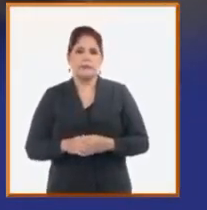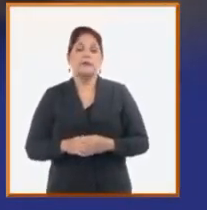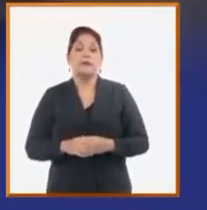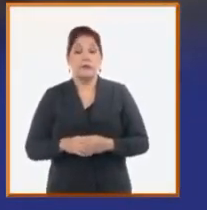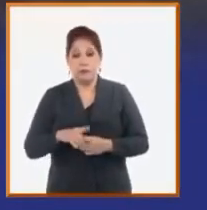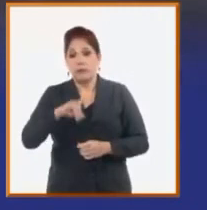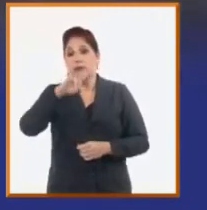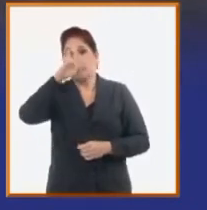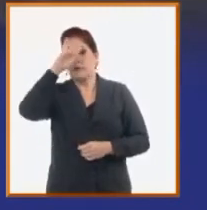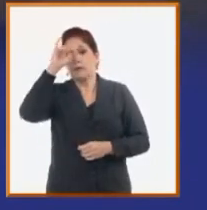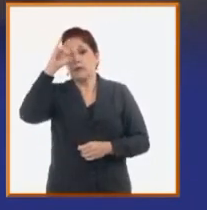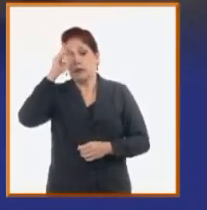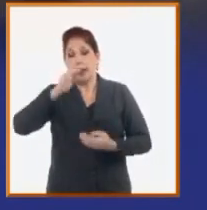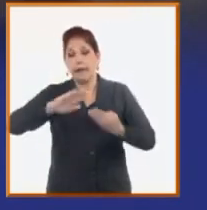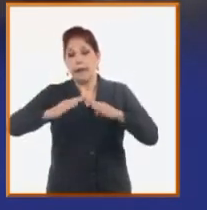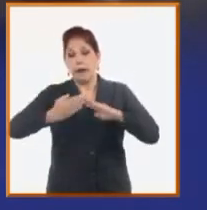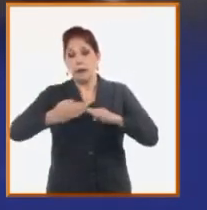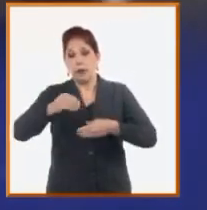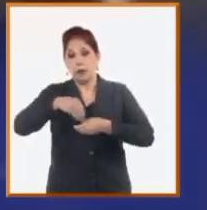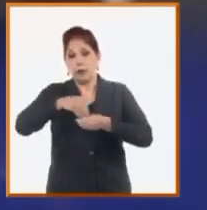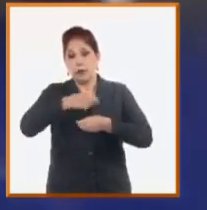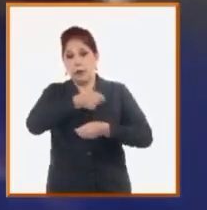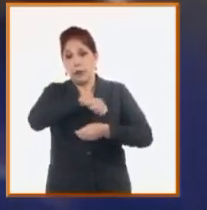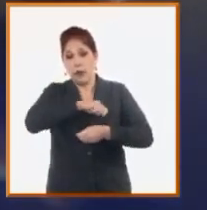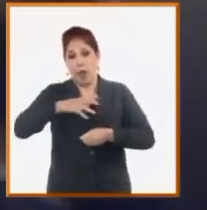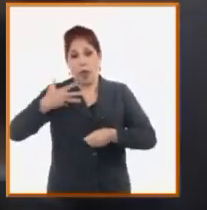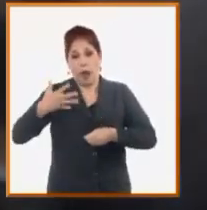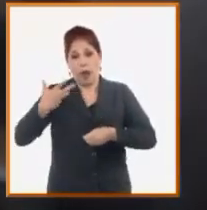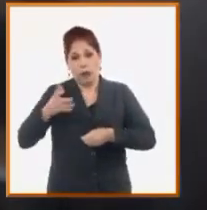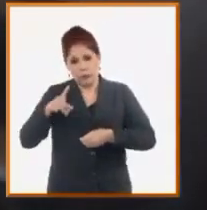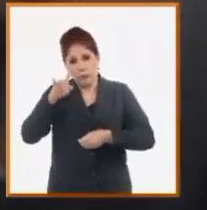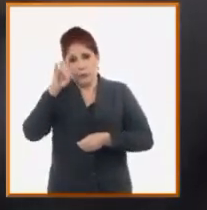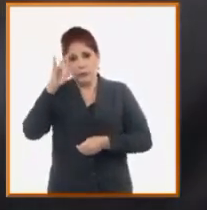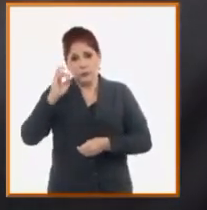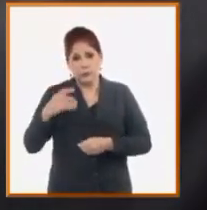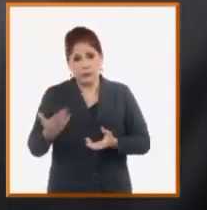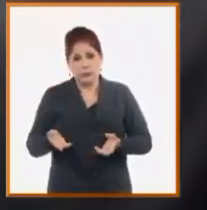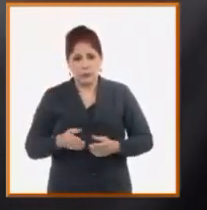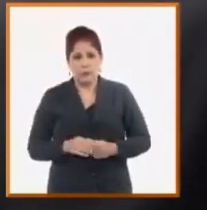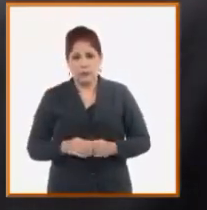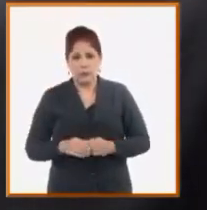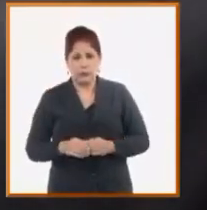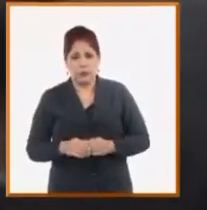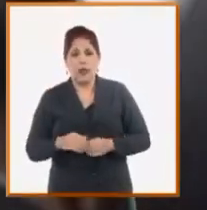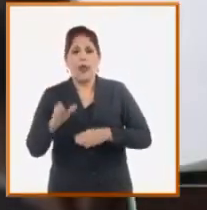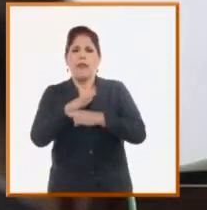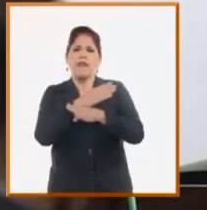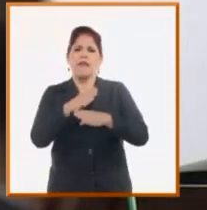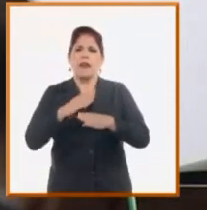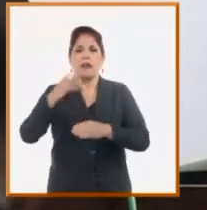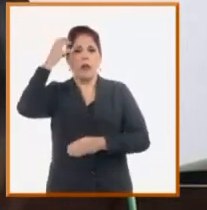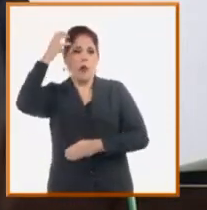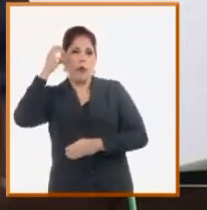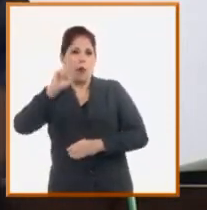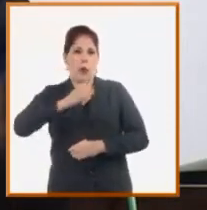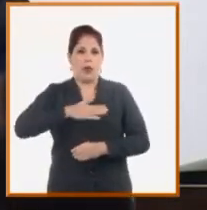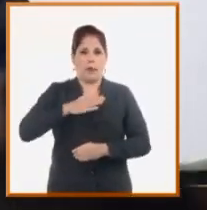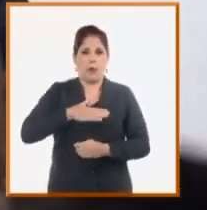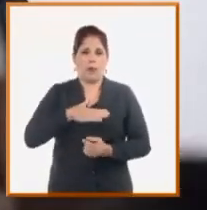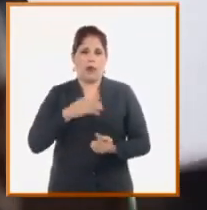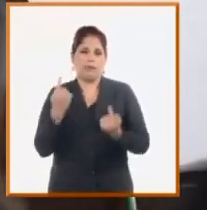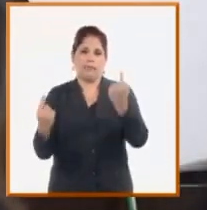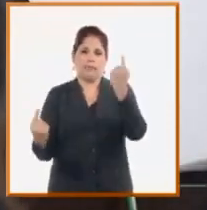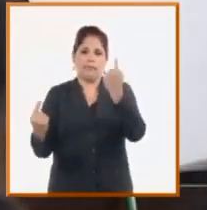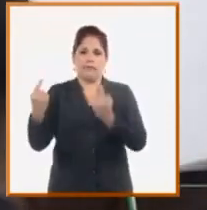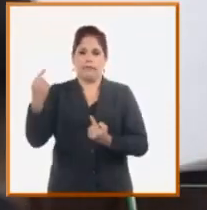hay polémica dentro de la población de los diferentes actores, y